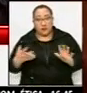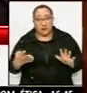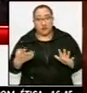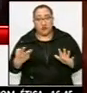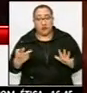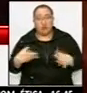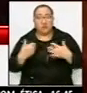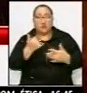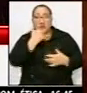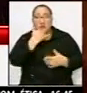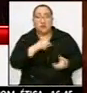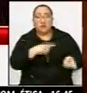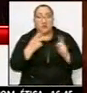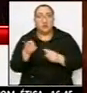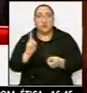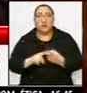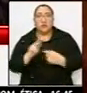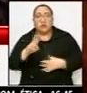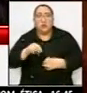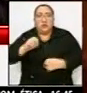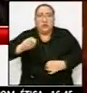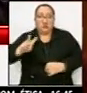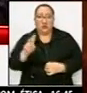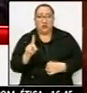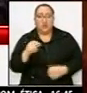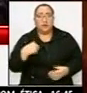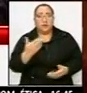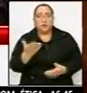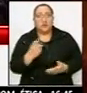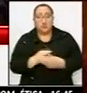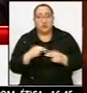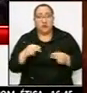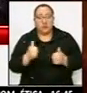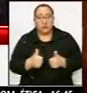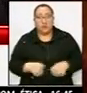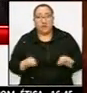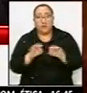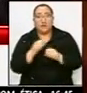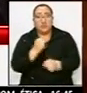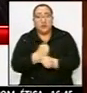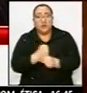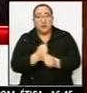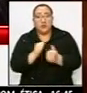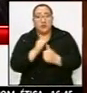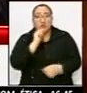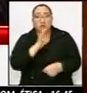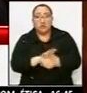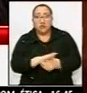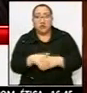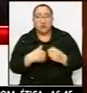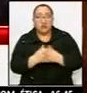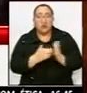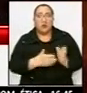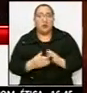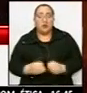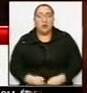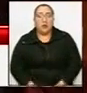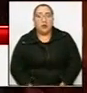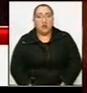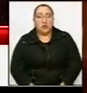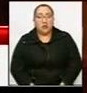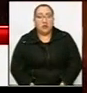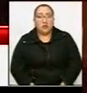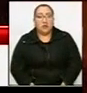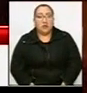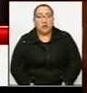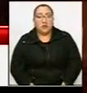pueda pasar de acá al 2021 exigirá un mayor grado de eficiencia en el cumplimiento de los planes, los